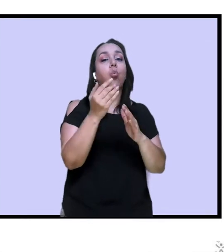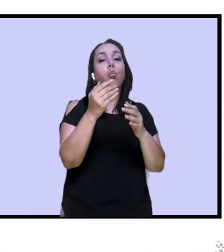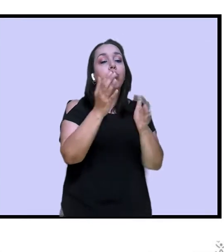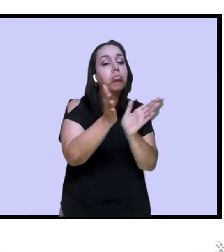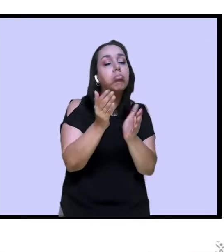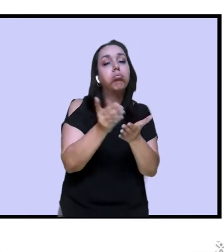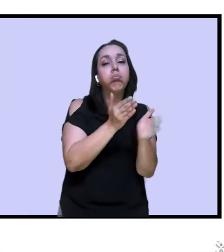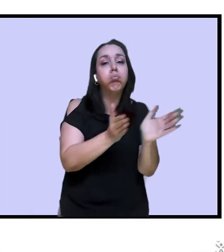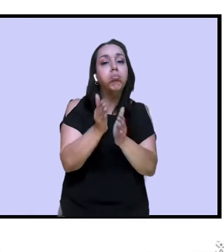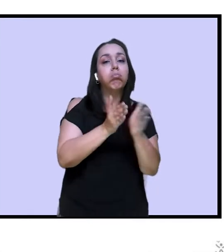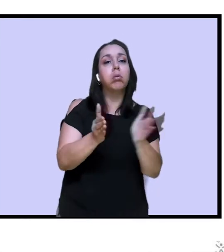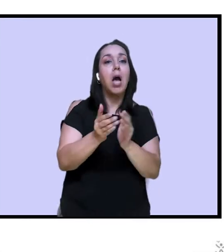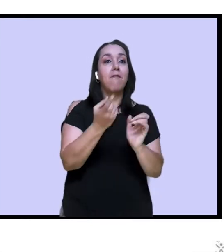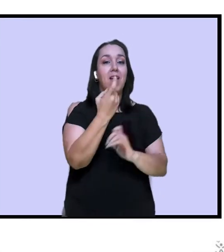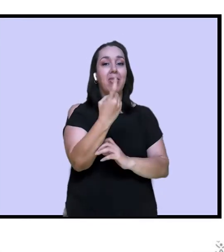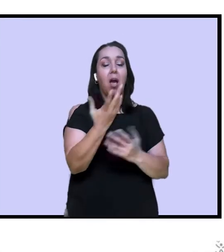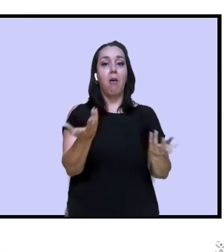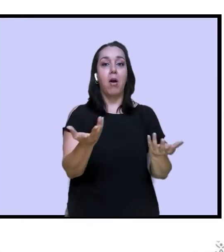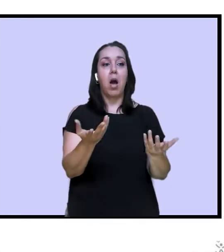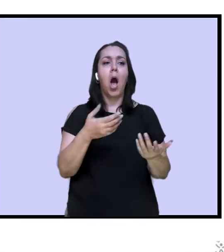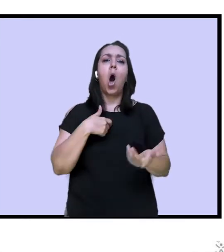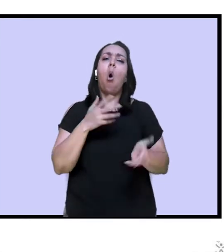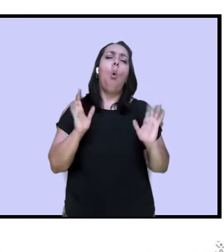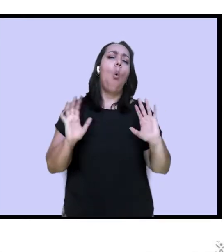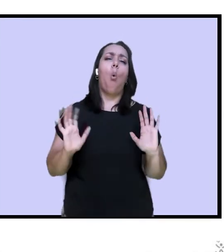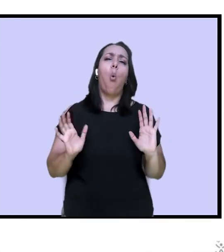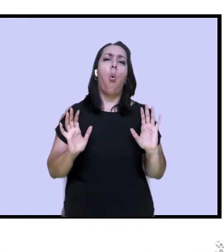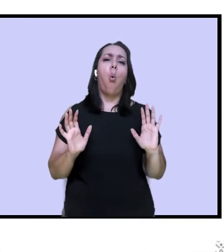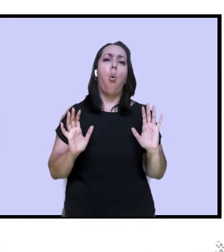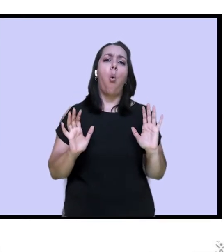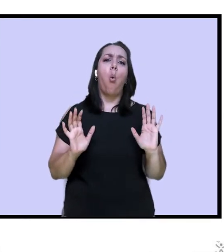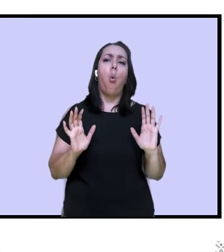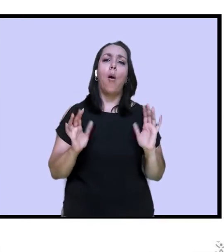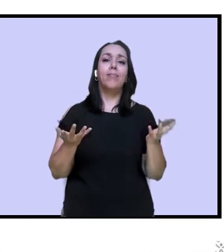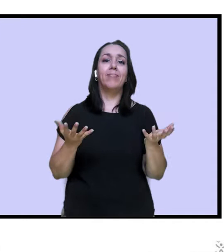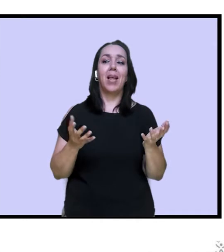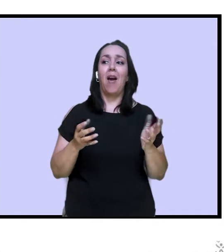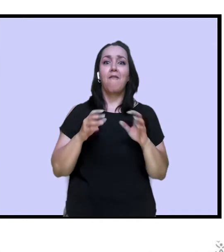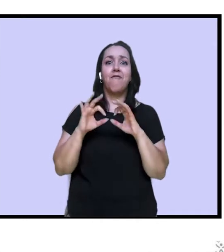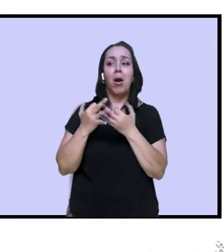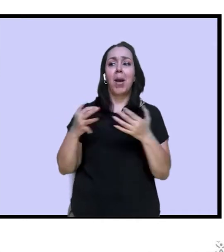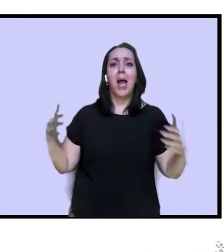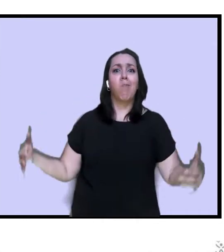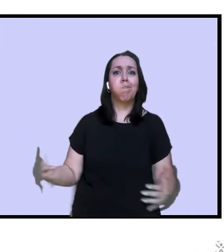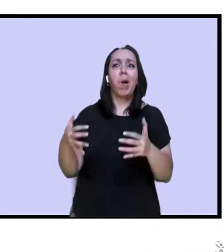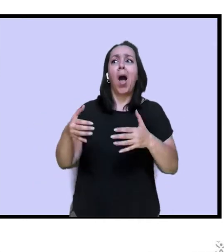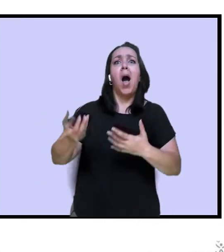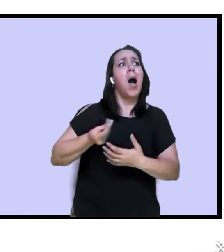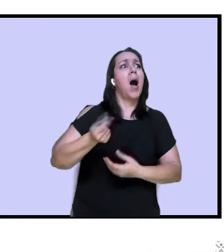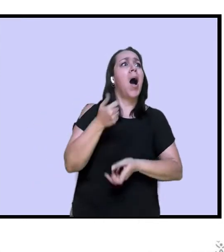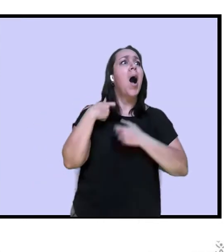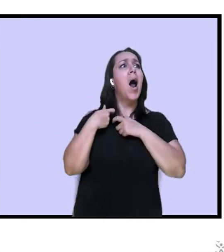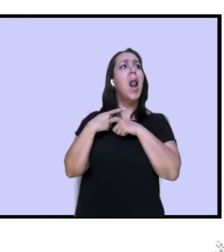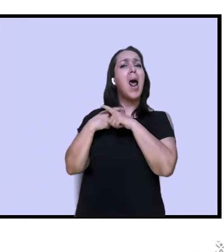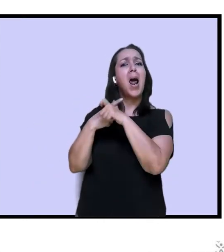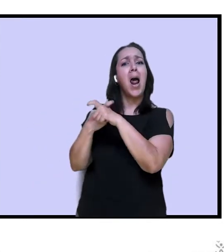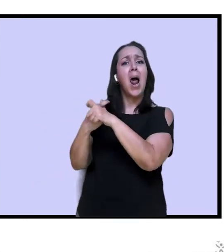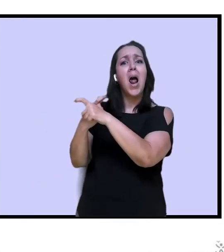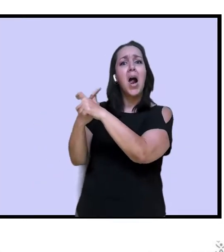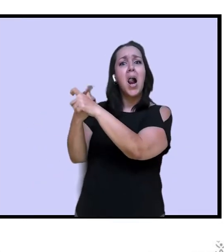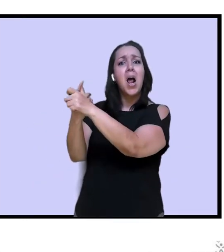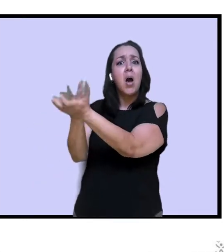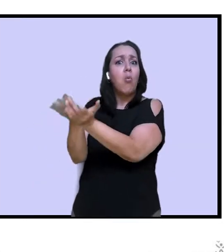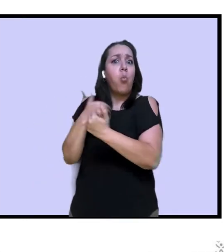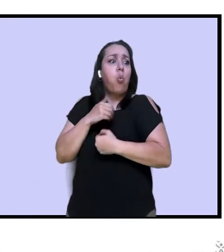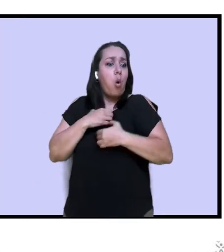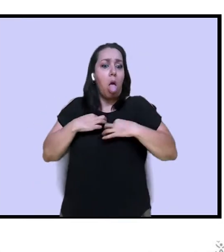trámite que no tenía ahí en orden, o agarraría a sus familiares y sale huyendo